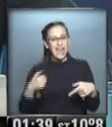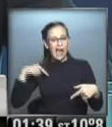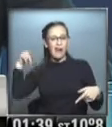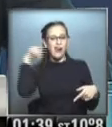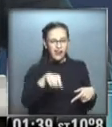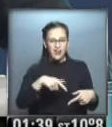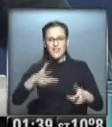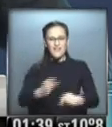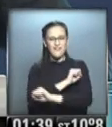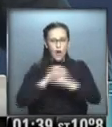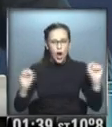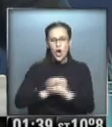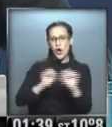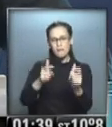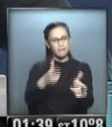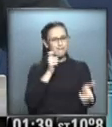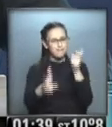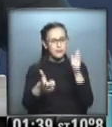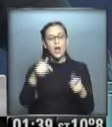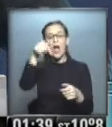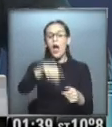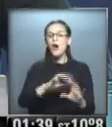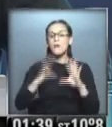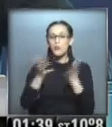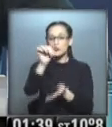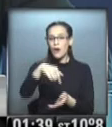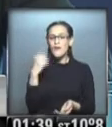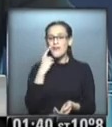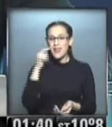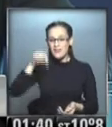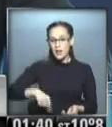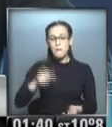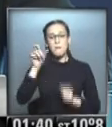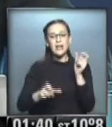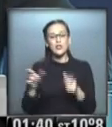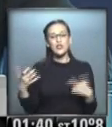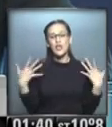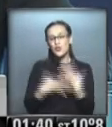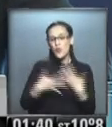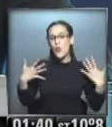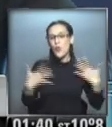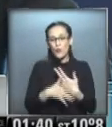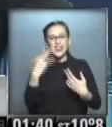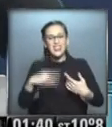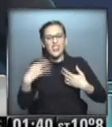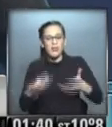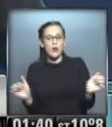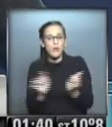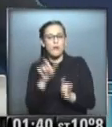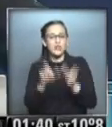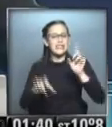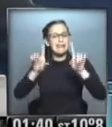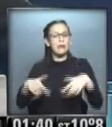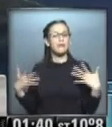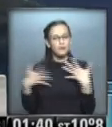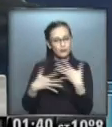que vivimos, los débiles deben de juntarse con sus iguales para ser algo